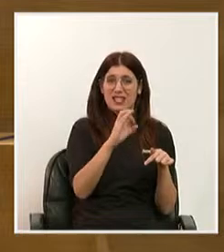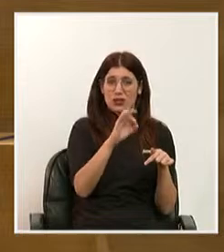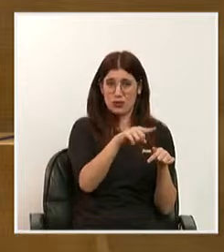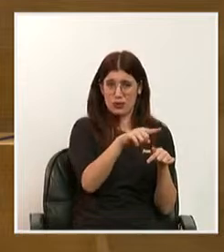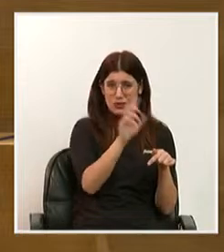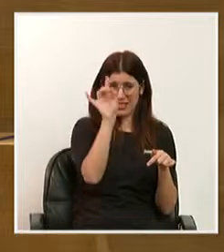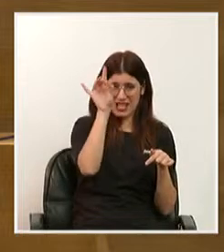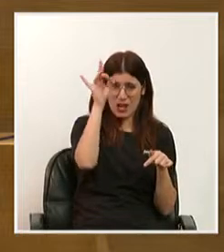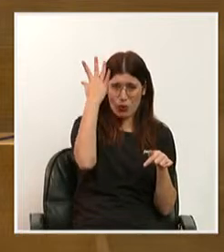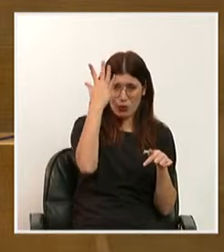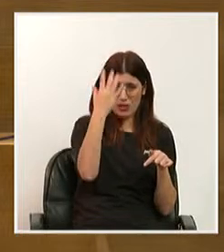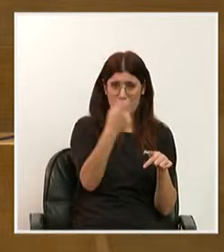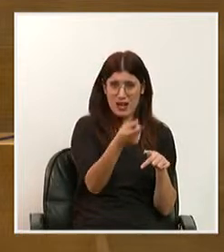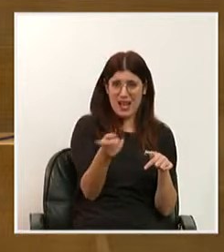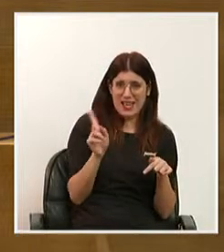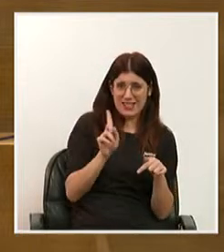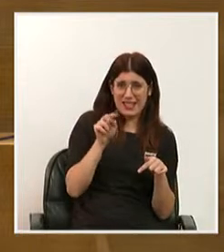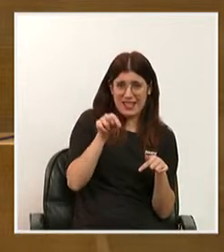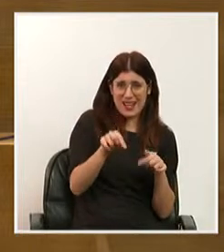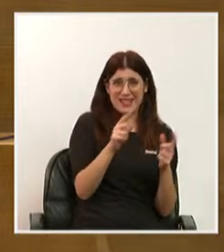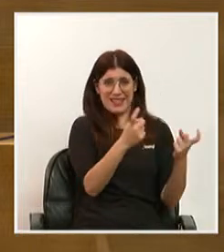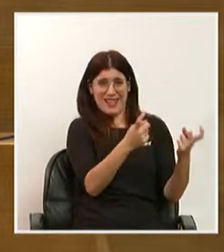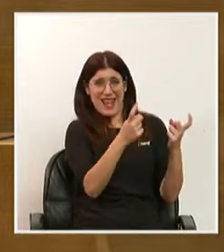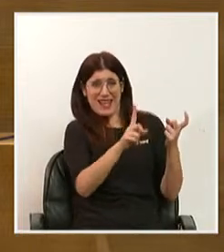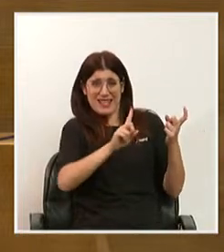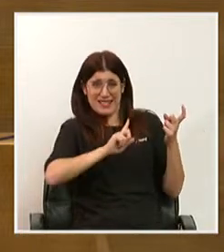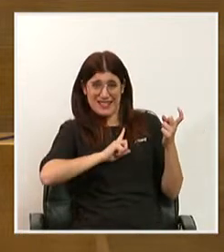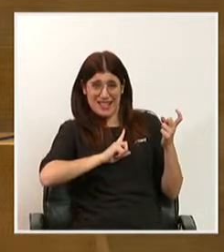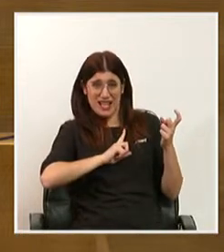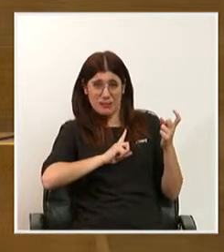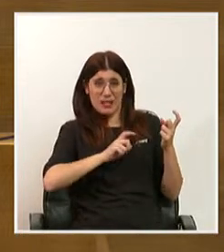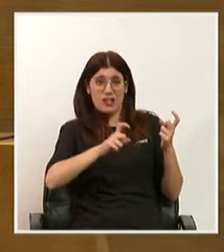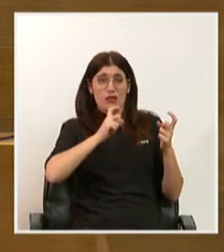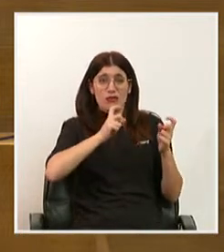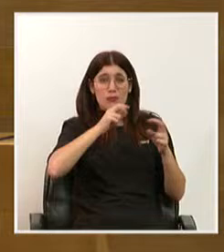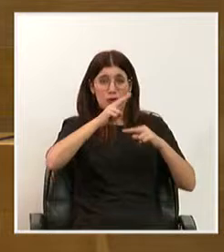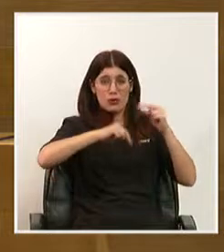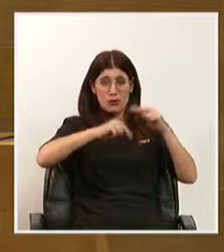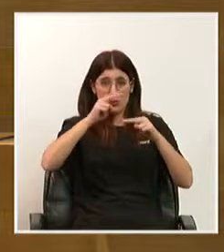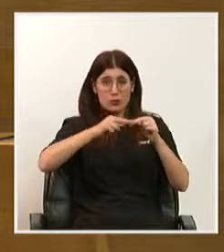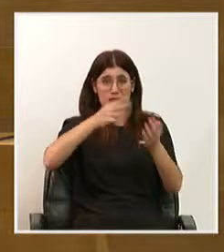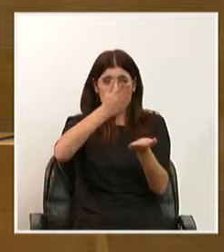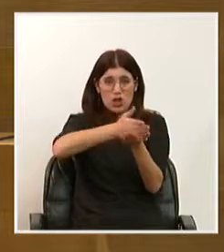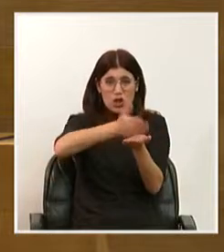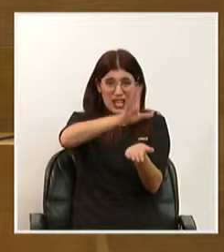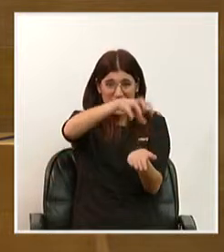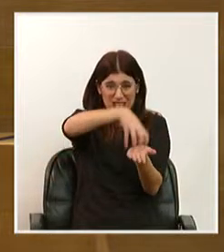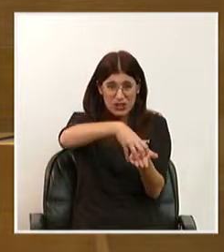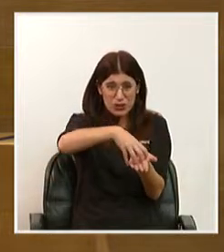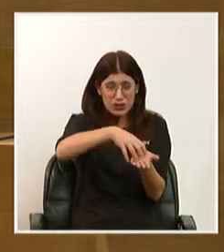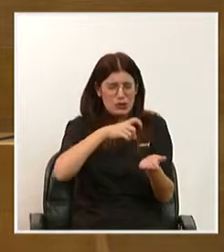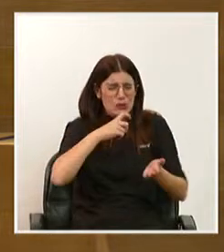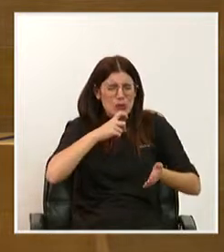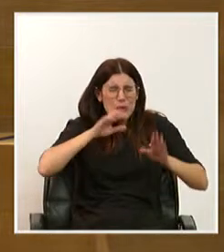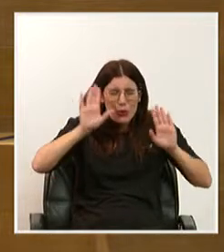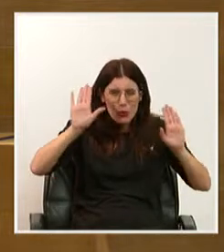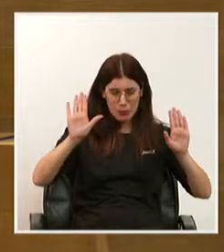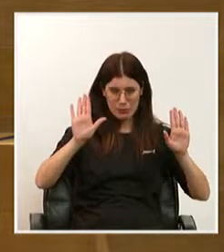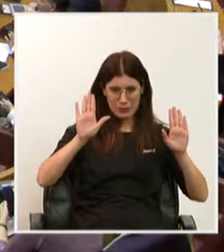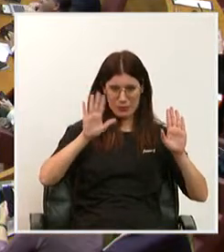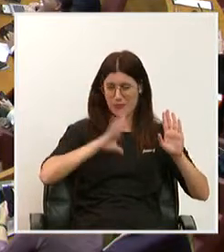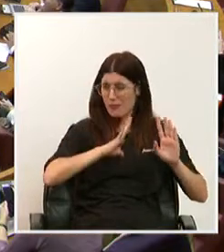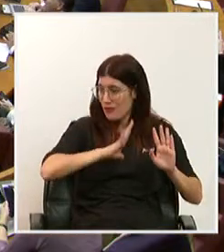gasc a donar sobre construir centres educativ peror